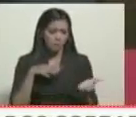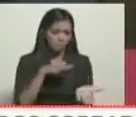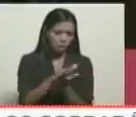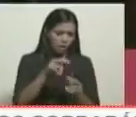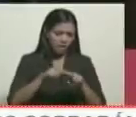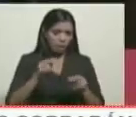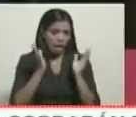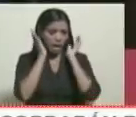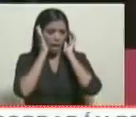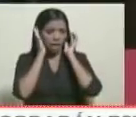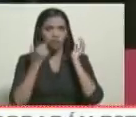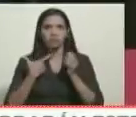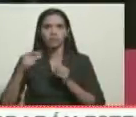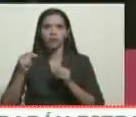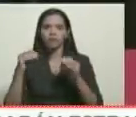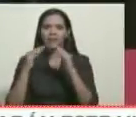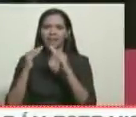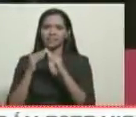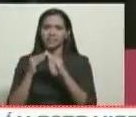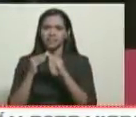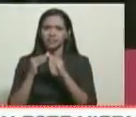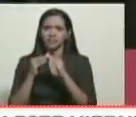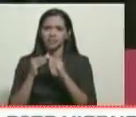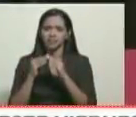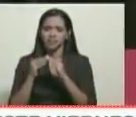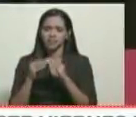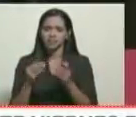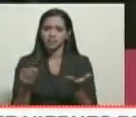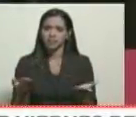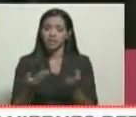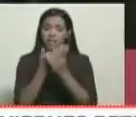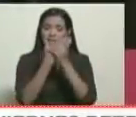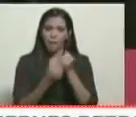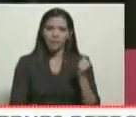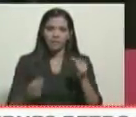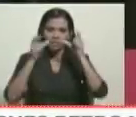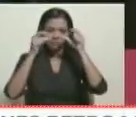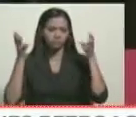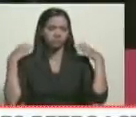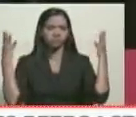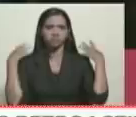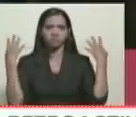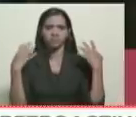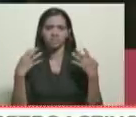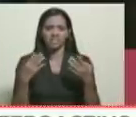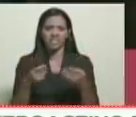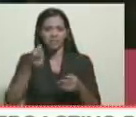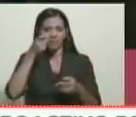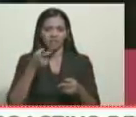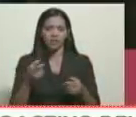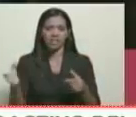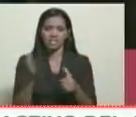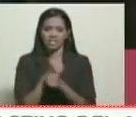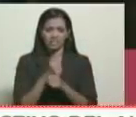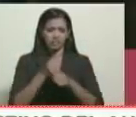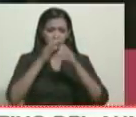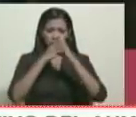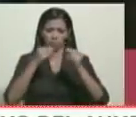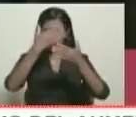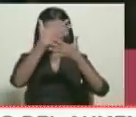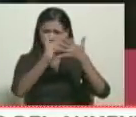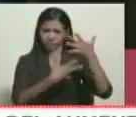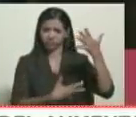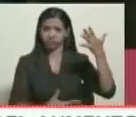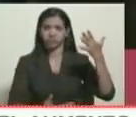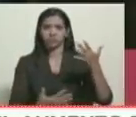casa. Entonces, esos son los voceros. La prófuga de la justicia innombrable fiscal, que le hemos descubierto el cartel,